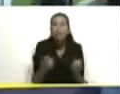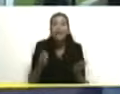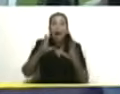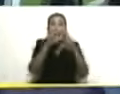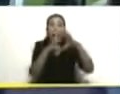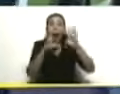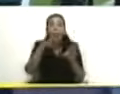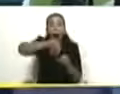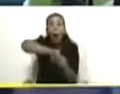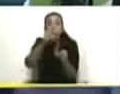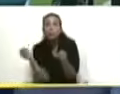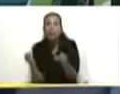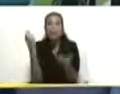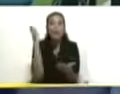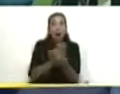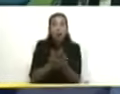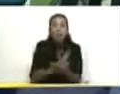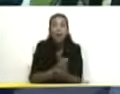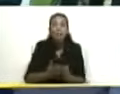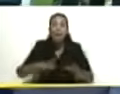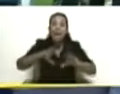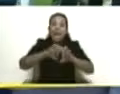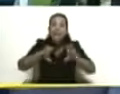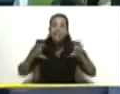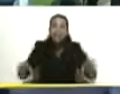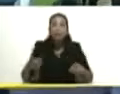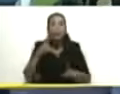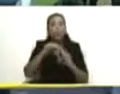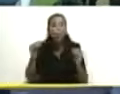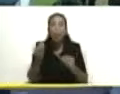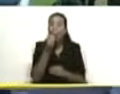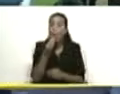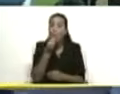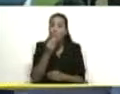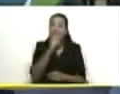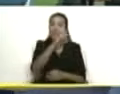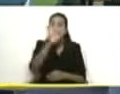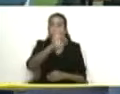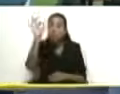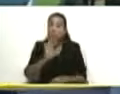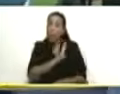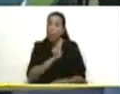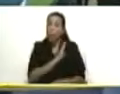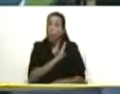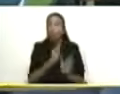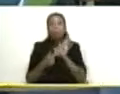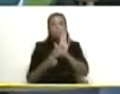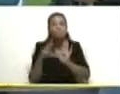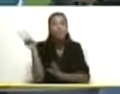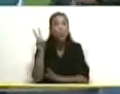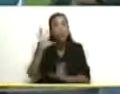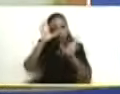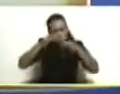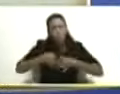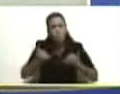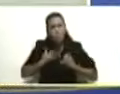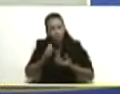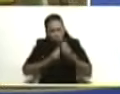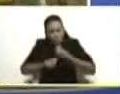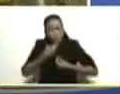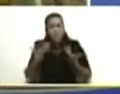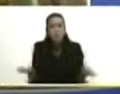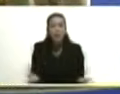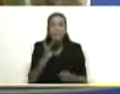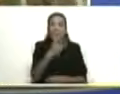oyama, la yuca, el ñame. Esos alimentos que tenemos 100% soberanía representan la conciencia de nuestro pueblo, presidente.